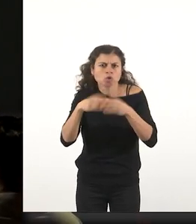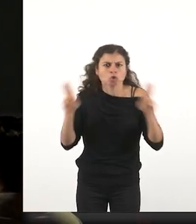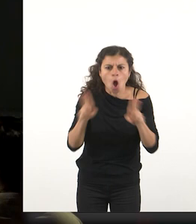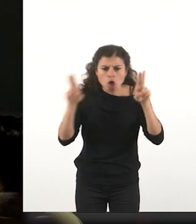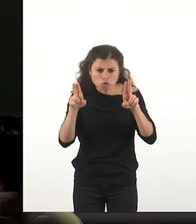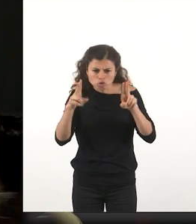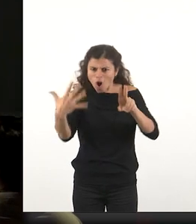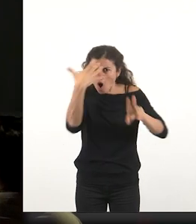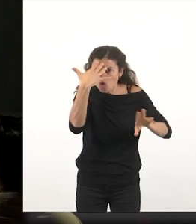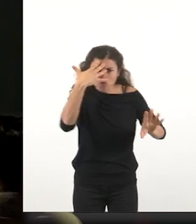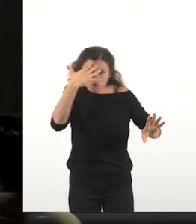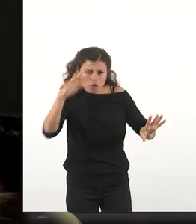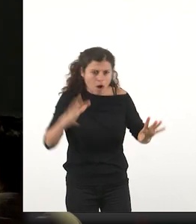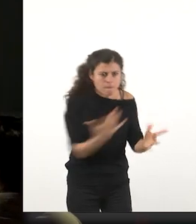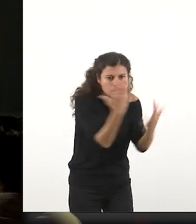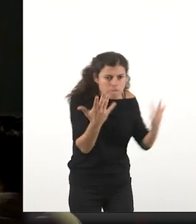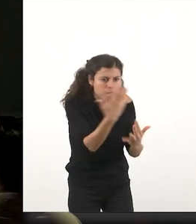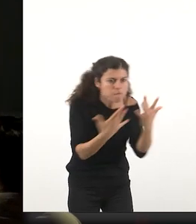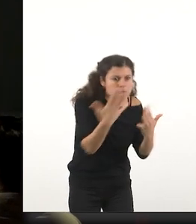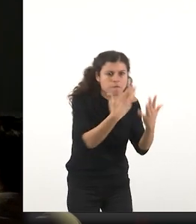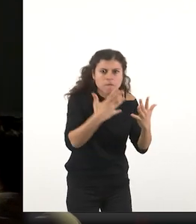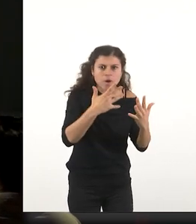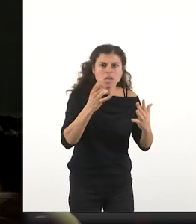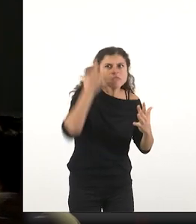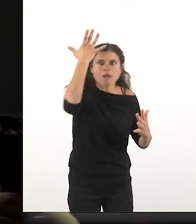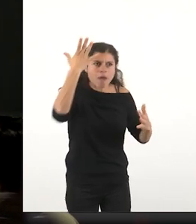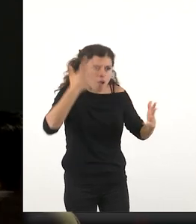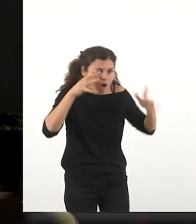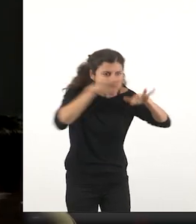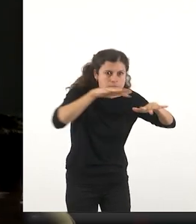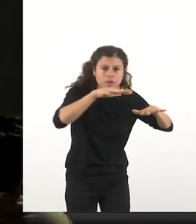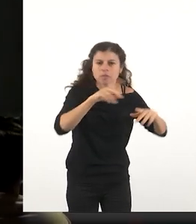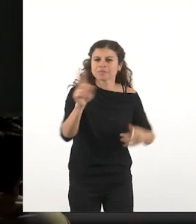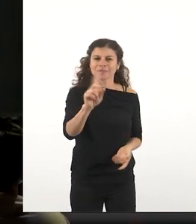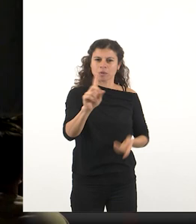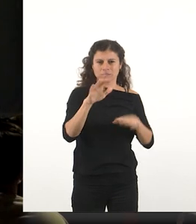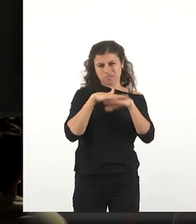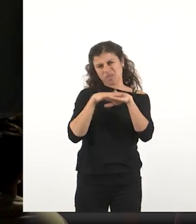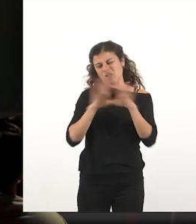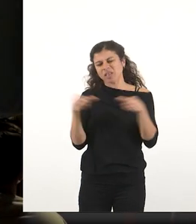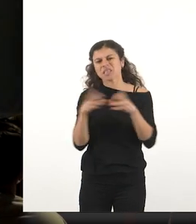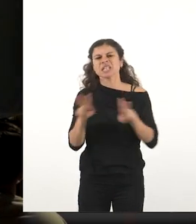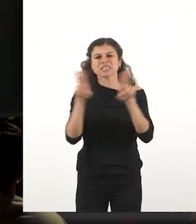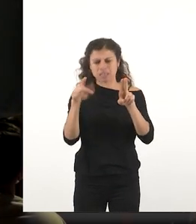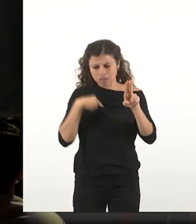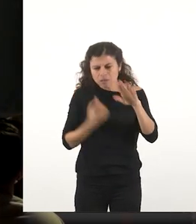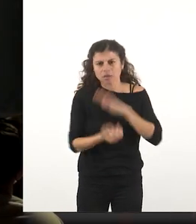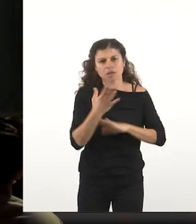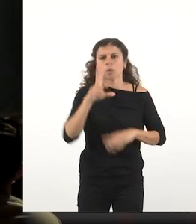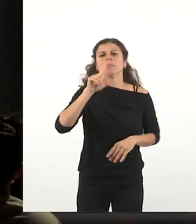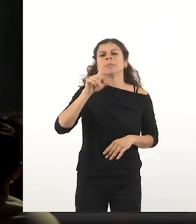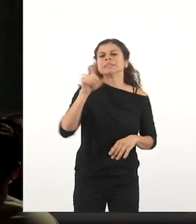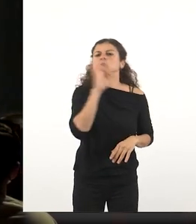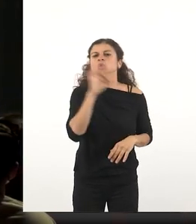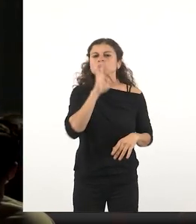meterle ideas feministas. Vamos a ver. Esta secta no la he montado yo con mis colegas, ¿vale? Esta secta estaba montada hace ya más de 21 siglos, que esto sí que es una secta